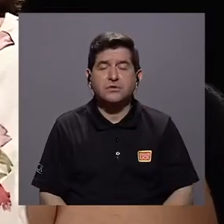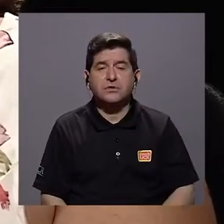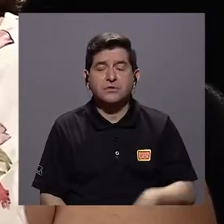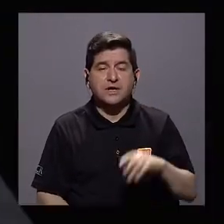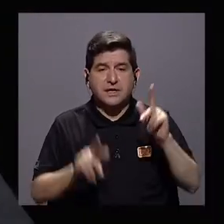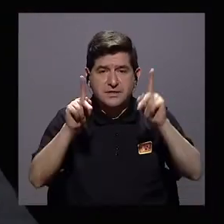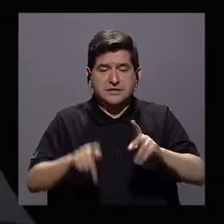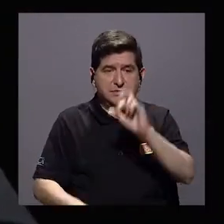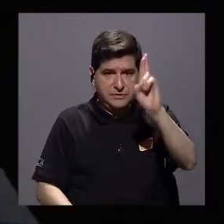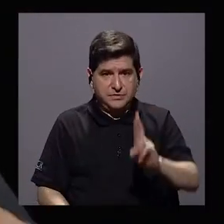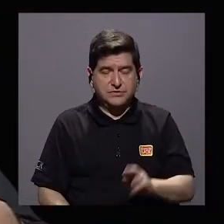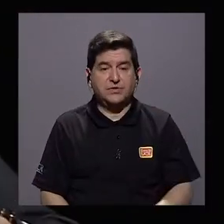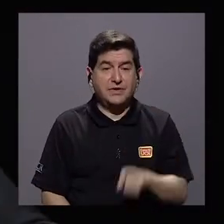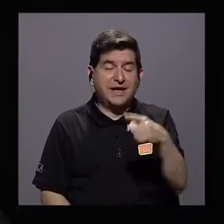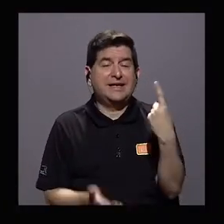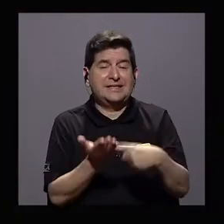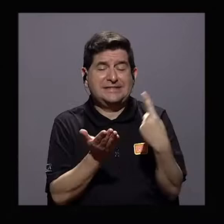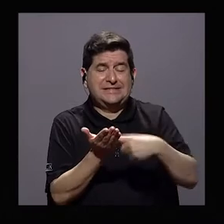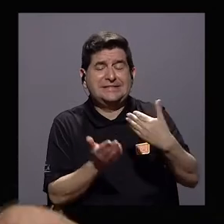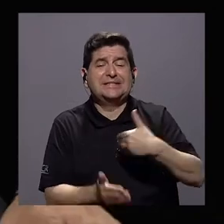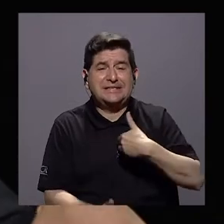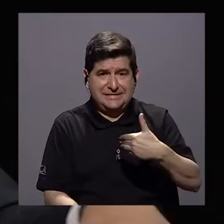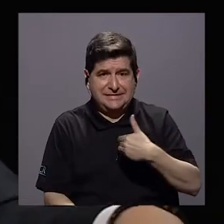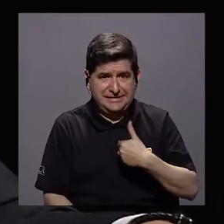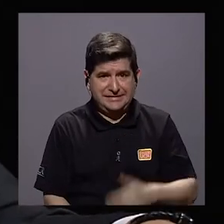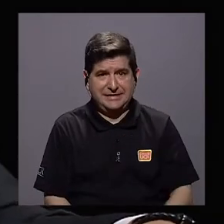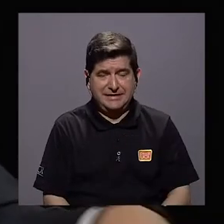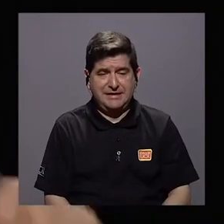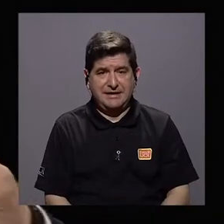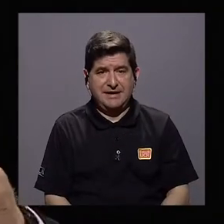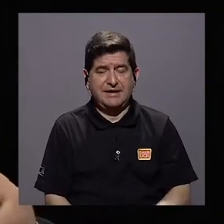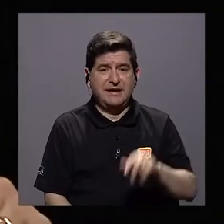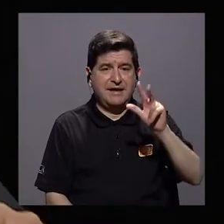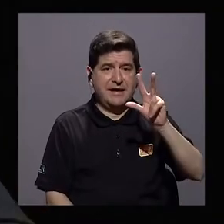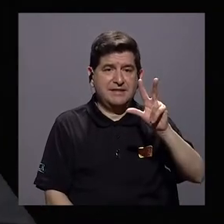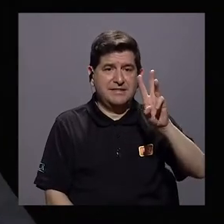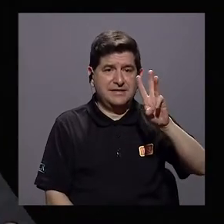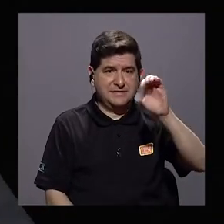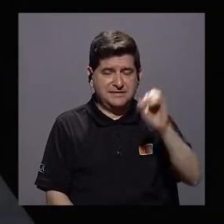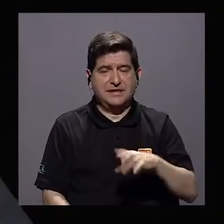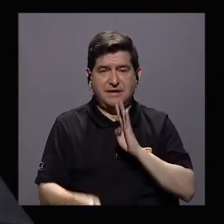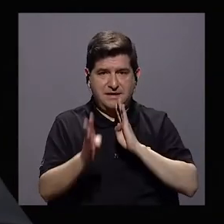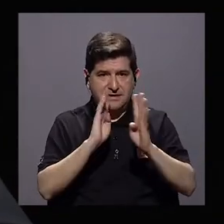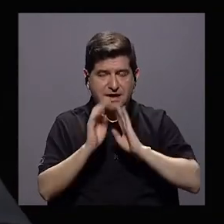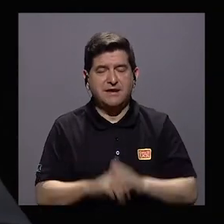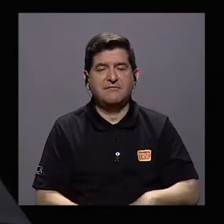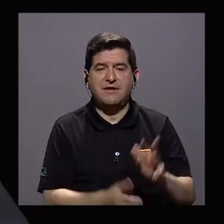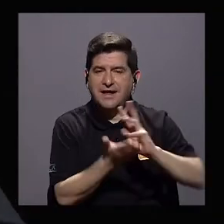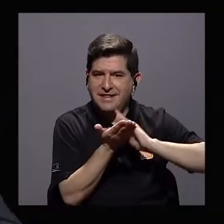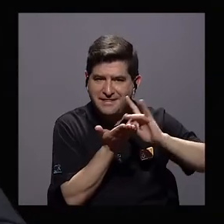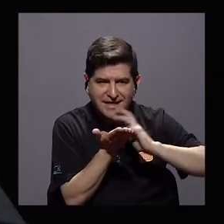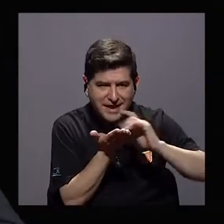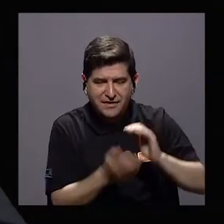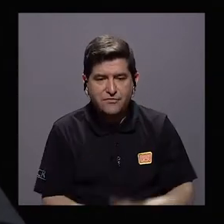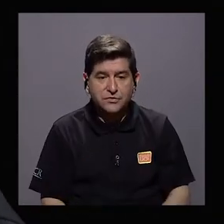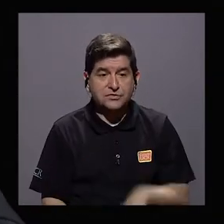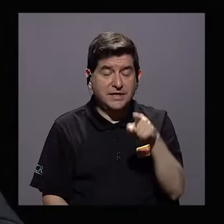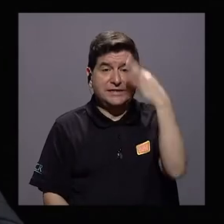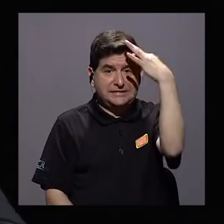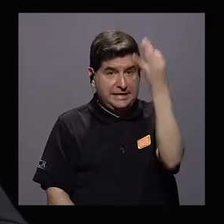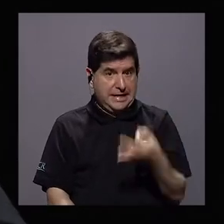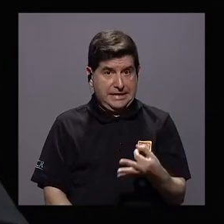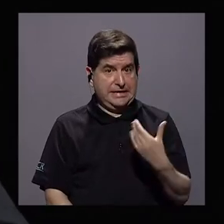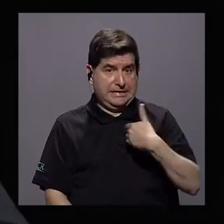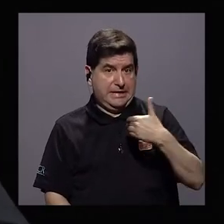costarricenses. Este es el gran debate que está en la mesa de 360 cuando conversamos sobre arroz. Esta es la